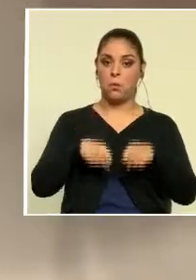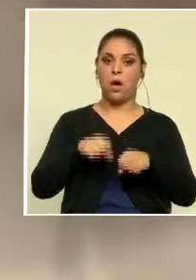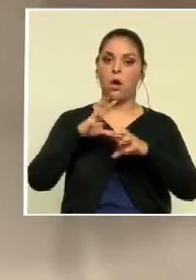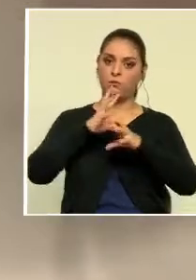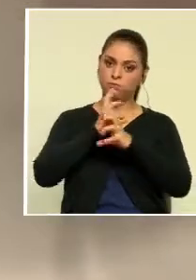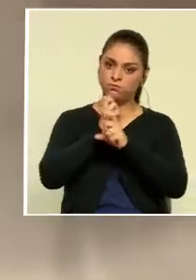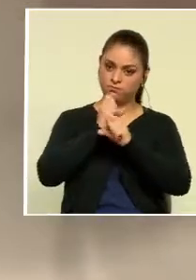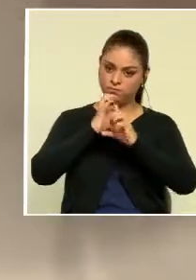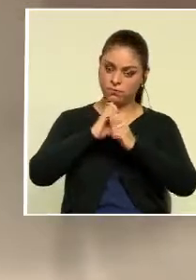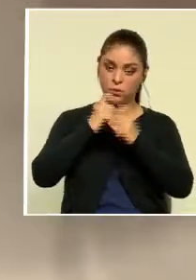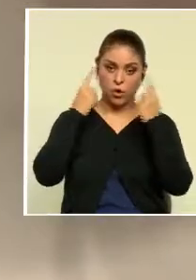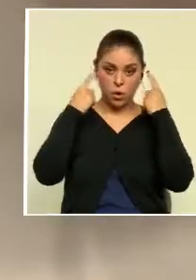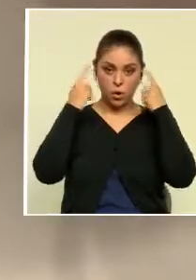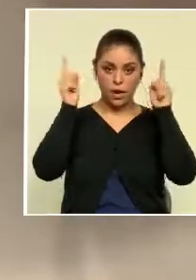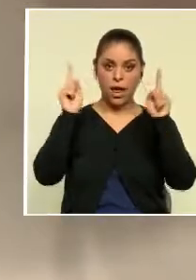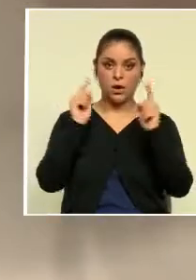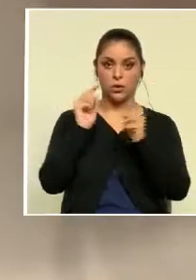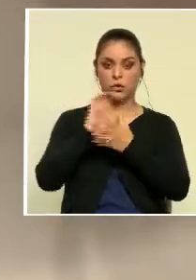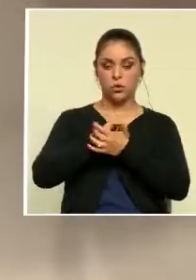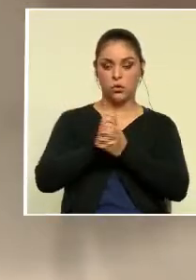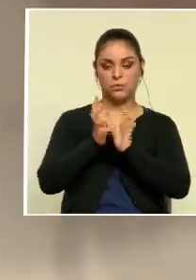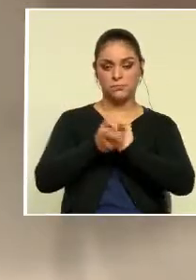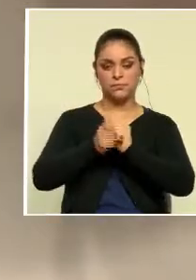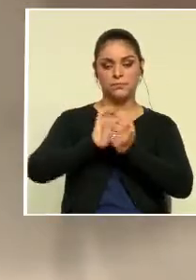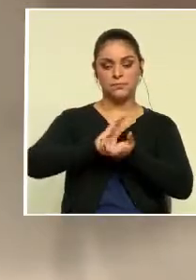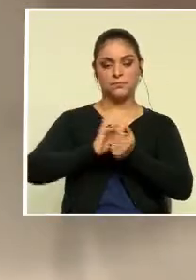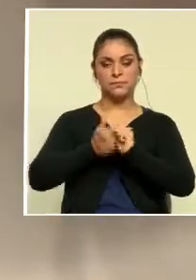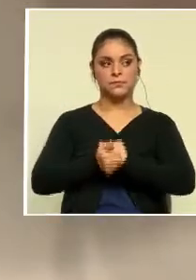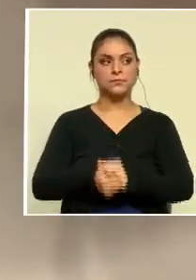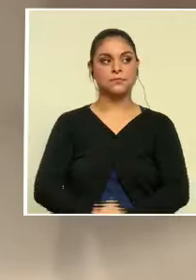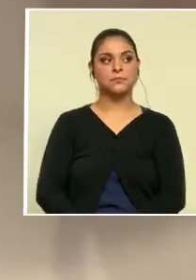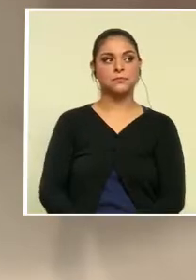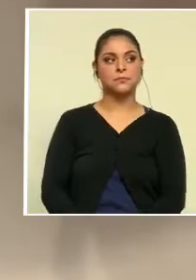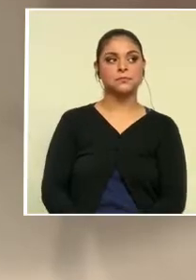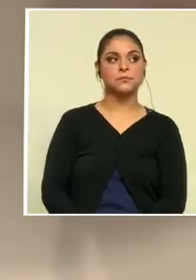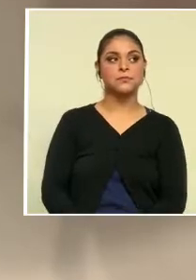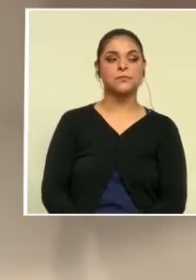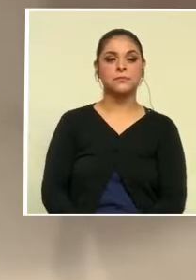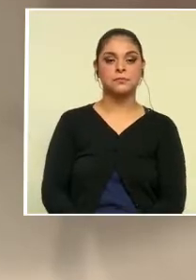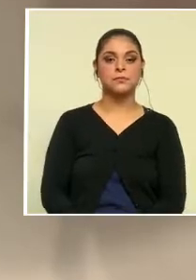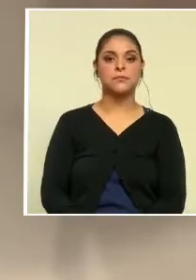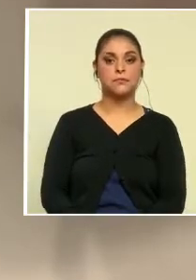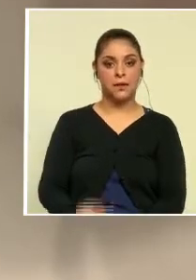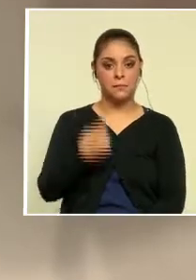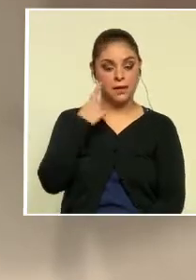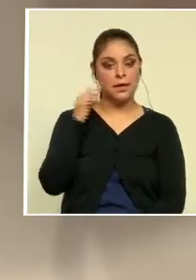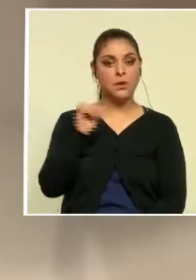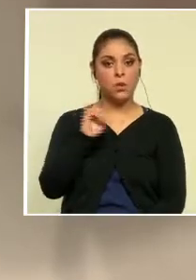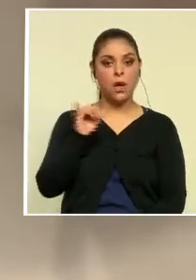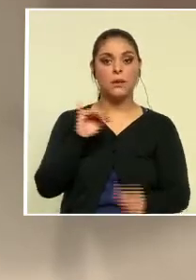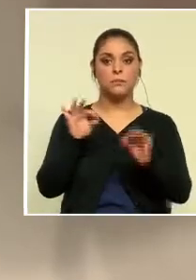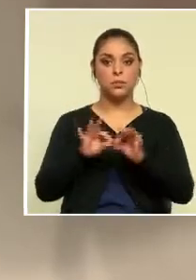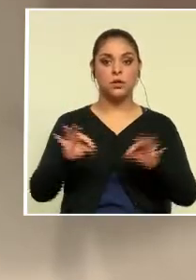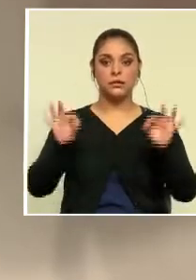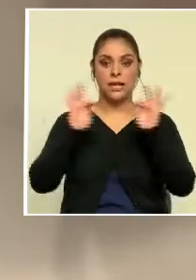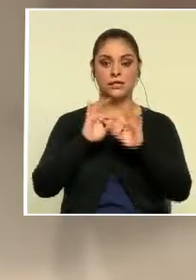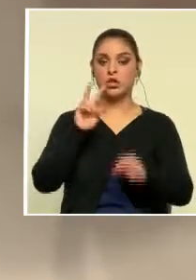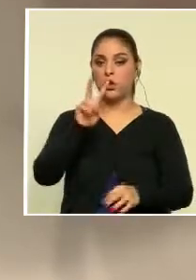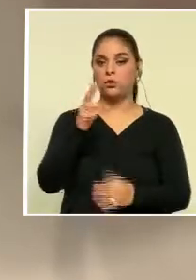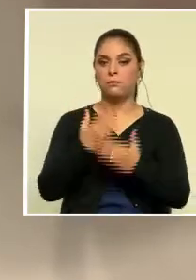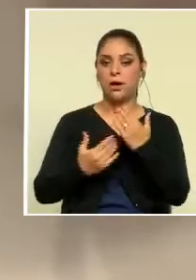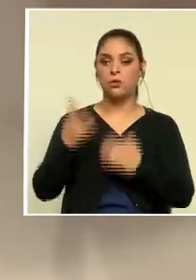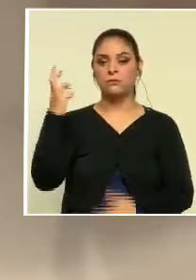con mis dos manos yo como una wiki pero también este mundo debe ejercitar la otra entonces